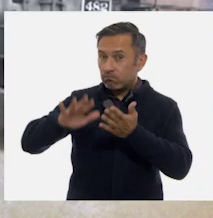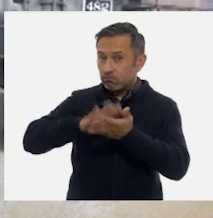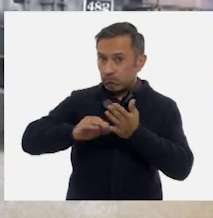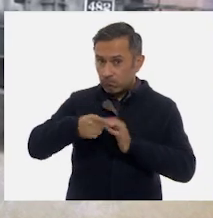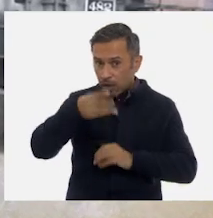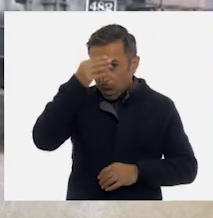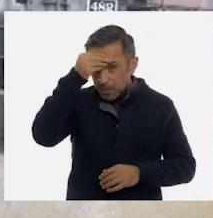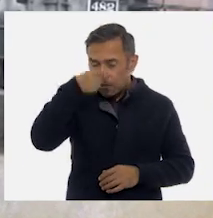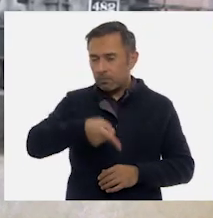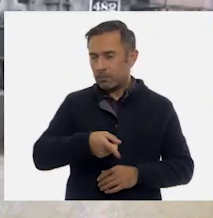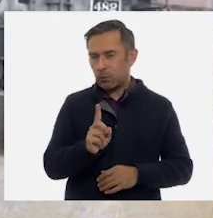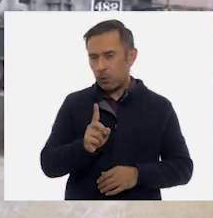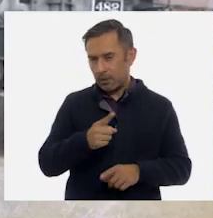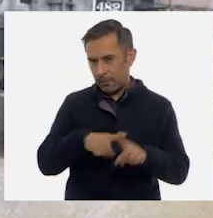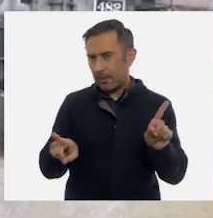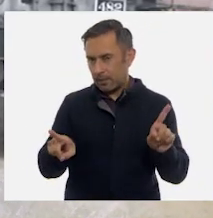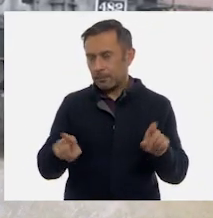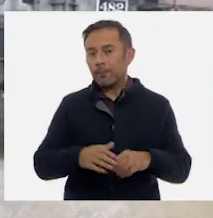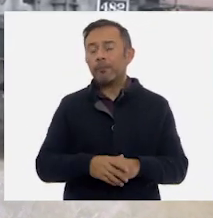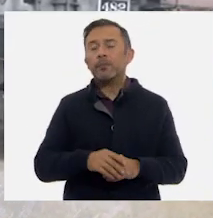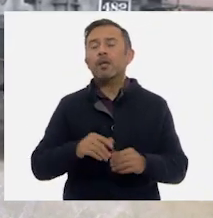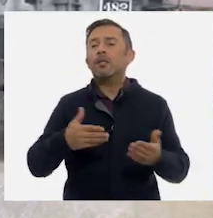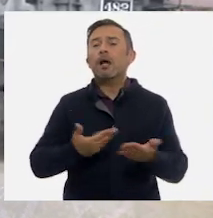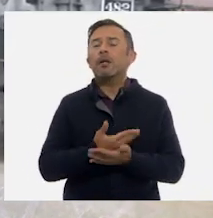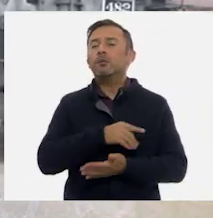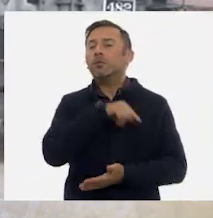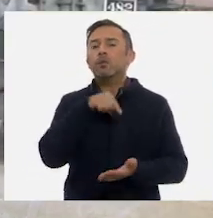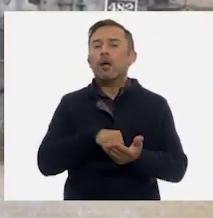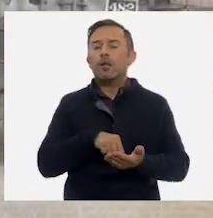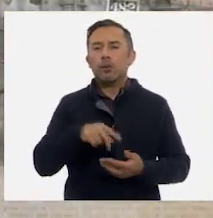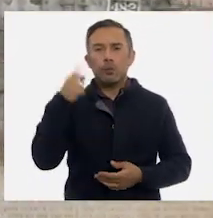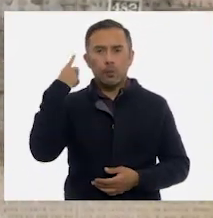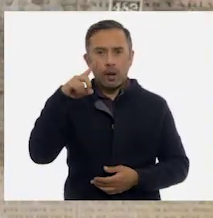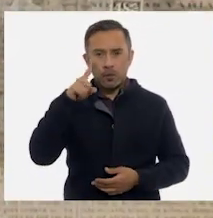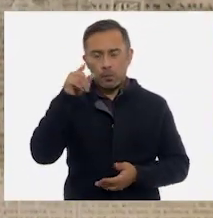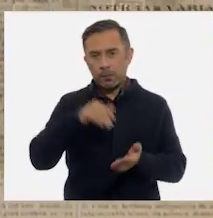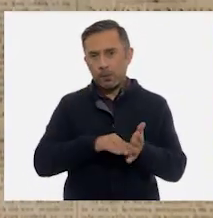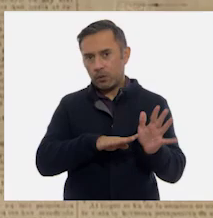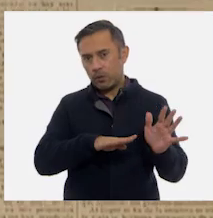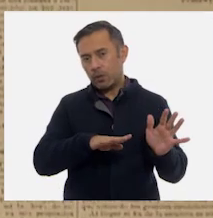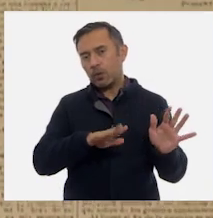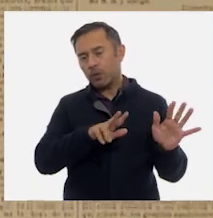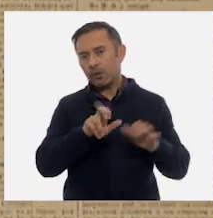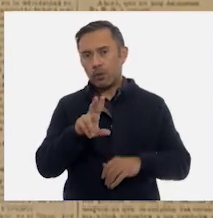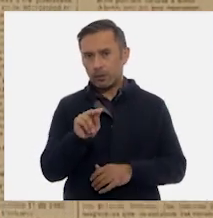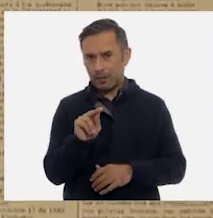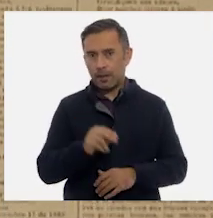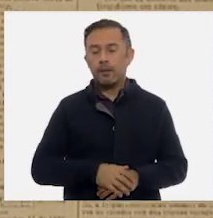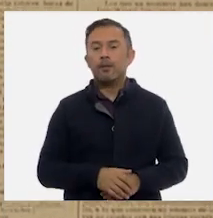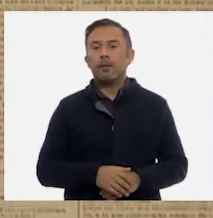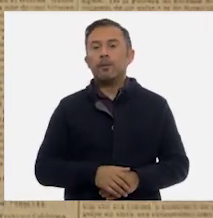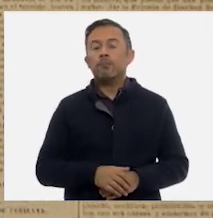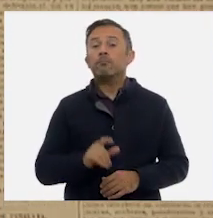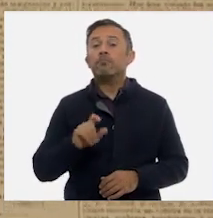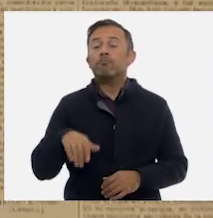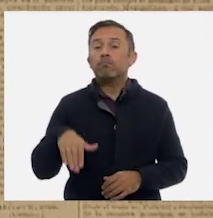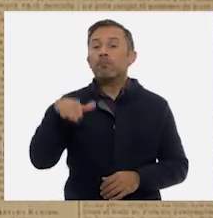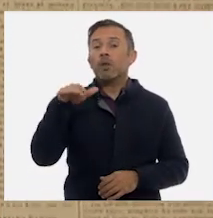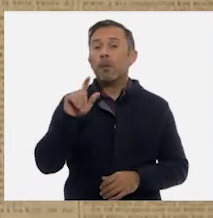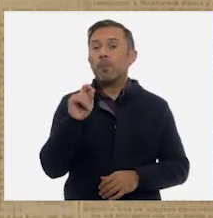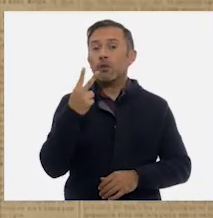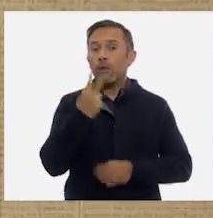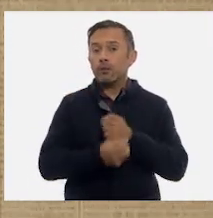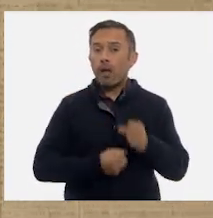Nació en Durango en 1880, cuna de muchas revolucionarias. A los 22 años empezó a escribir en periódicos